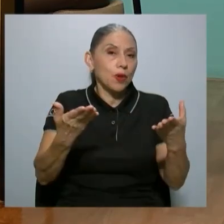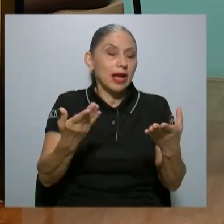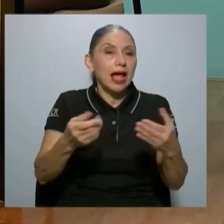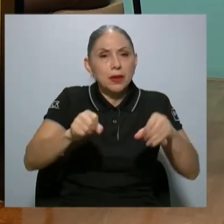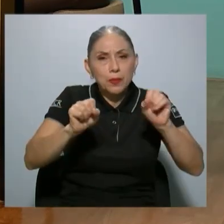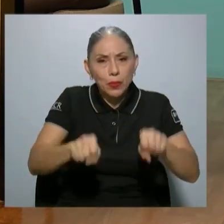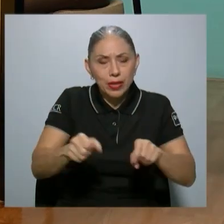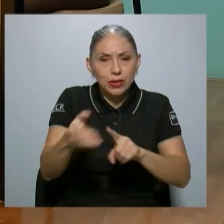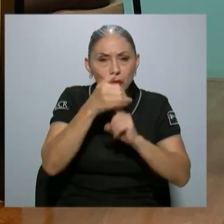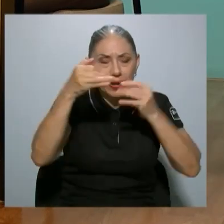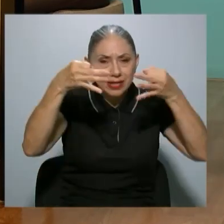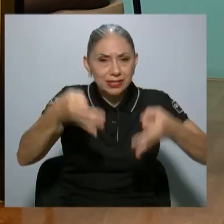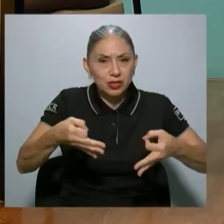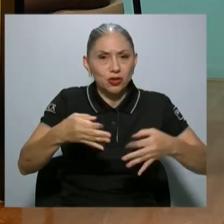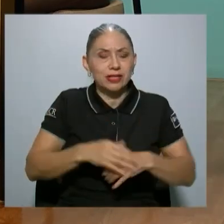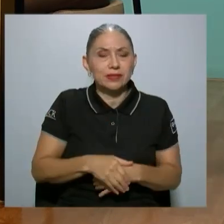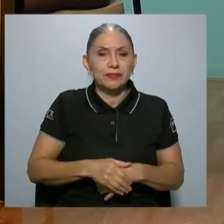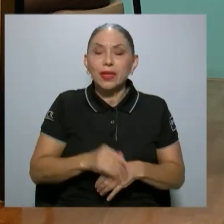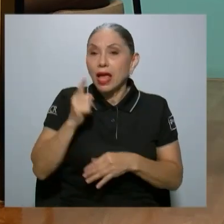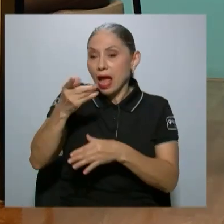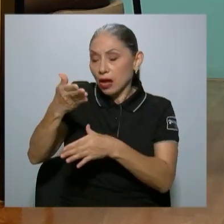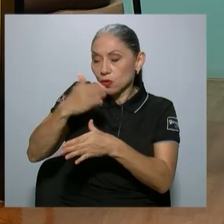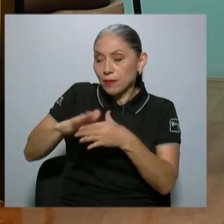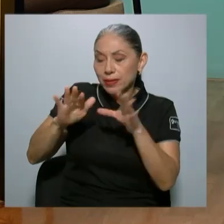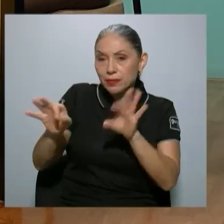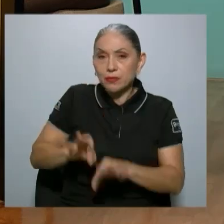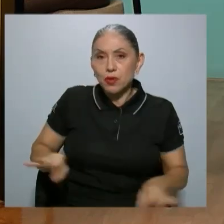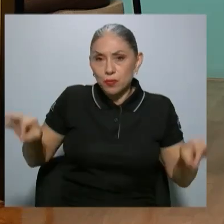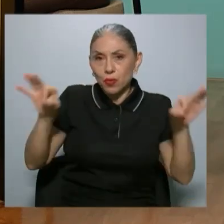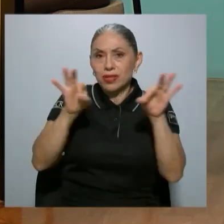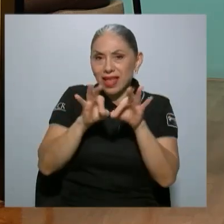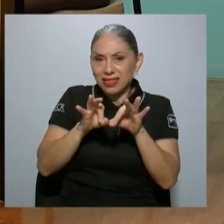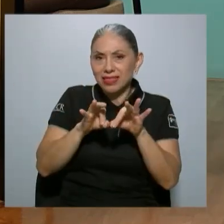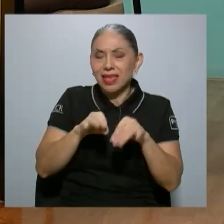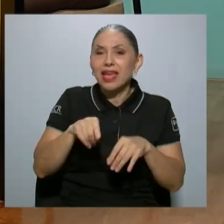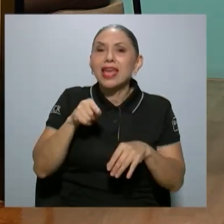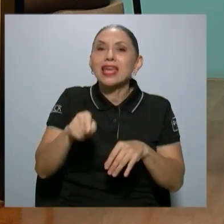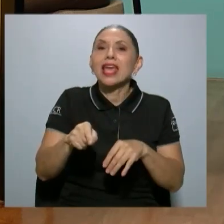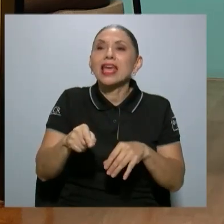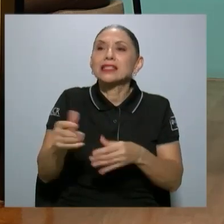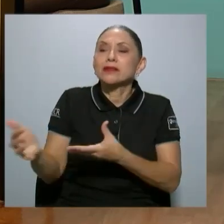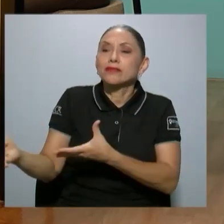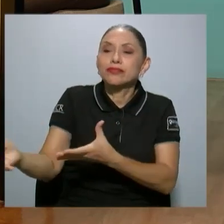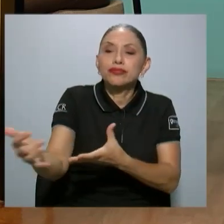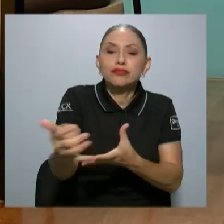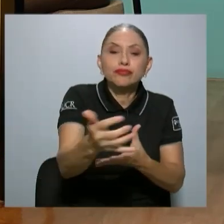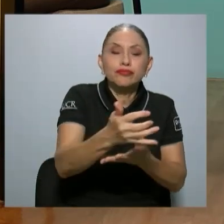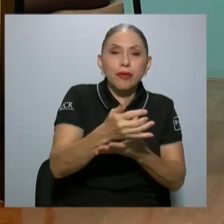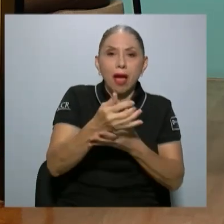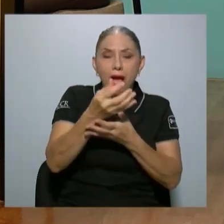de decisiones. Hay una parte que es muy importante, que es la generación de conocimiento,